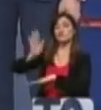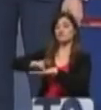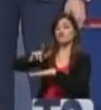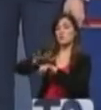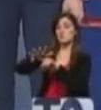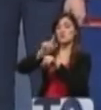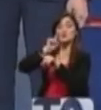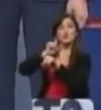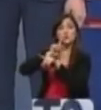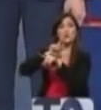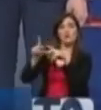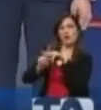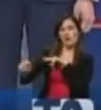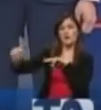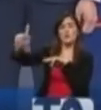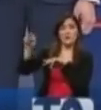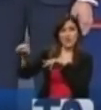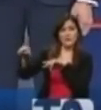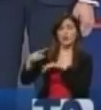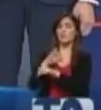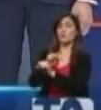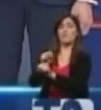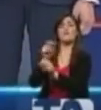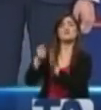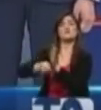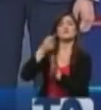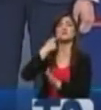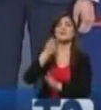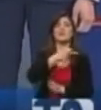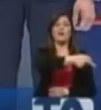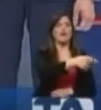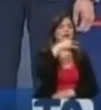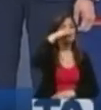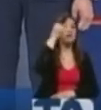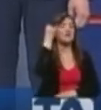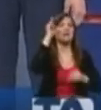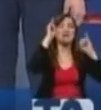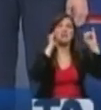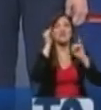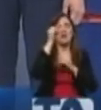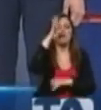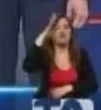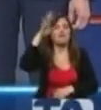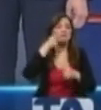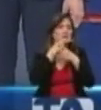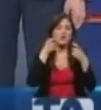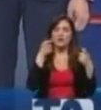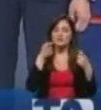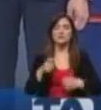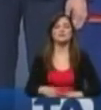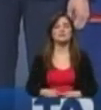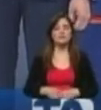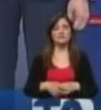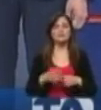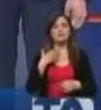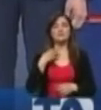sexual asegura que las denuncias en contra de su defendido son invenciones de los niños. Estas declaraciones las dio en el segundo reconocimiento de los